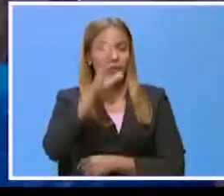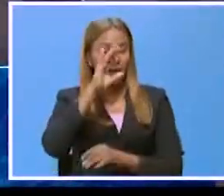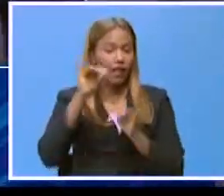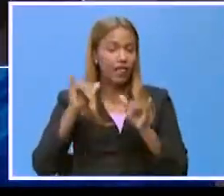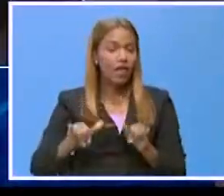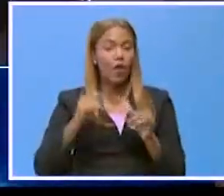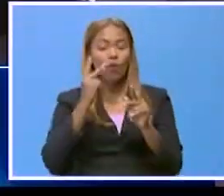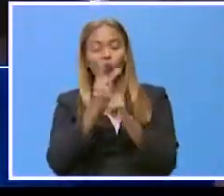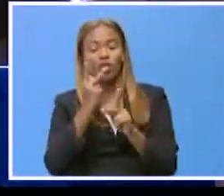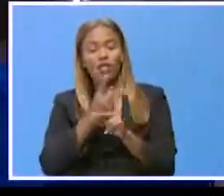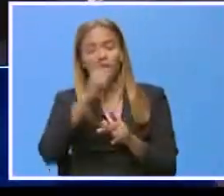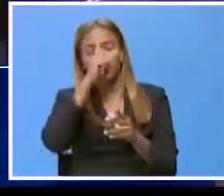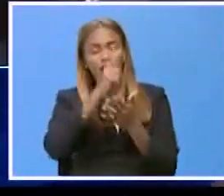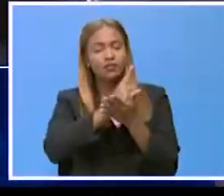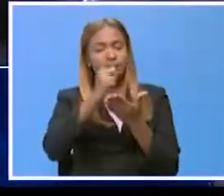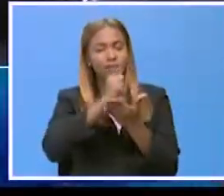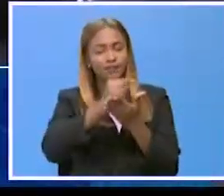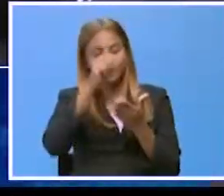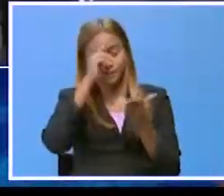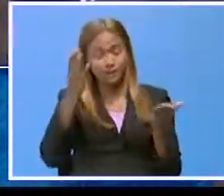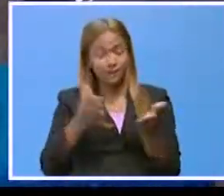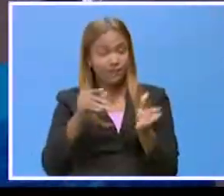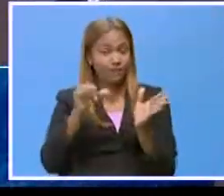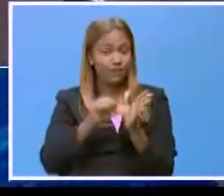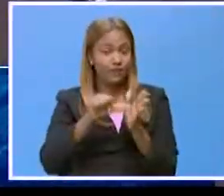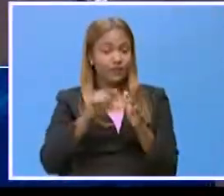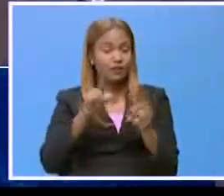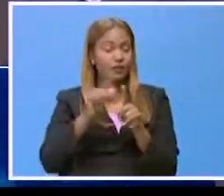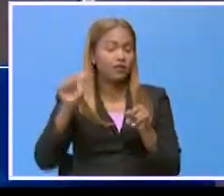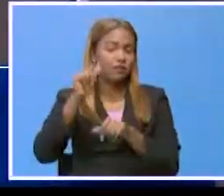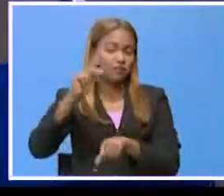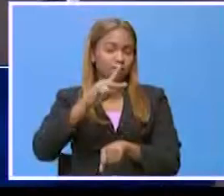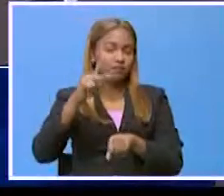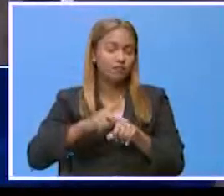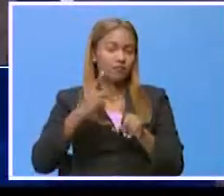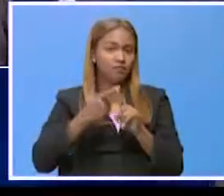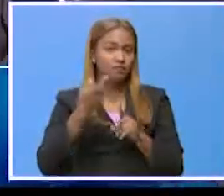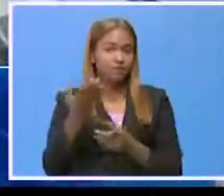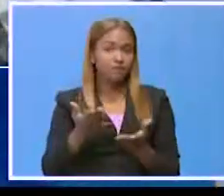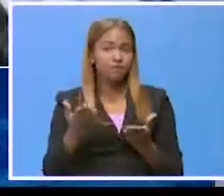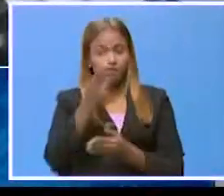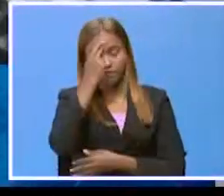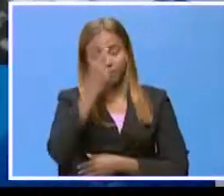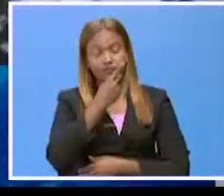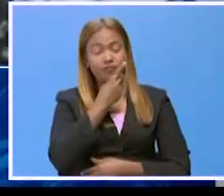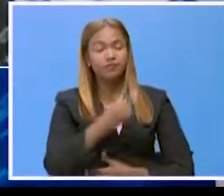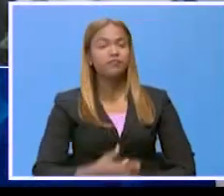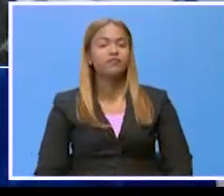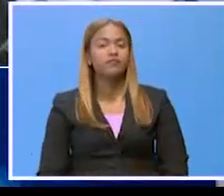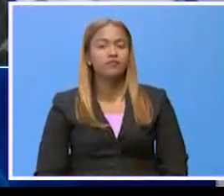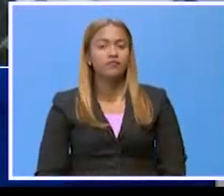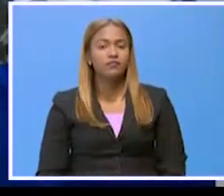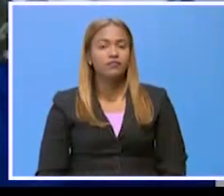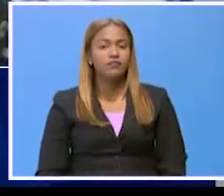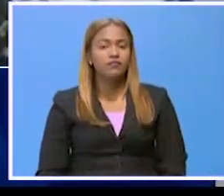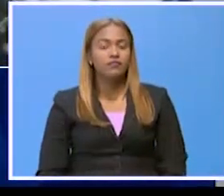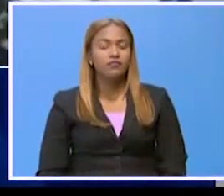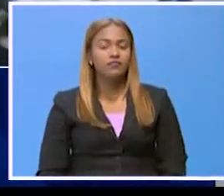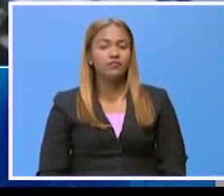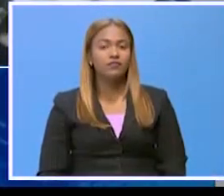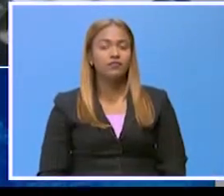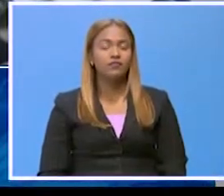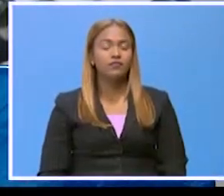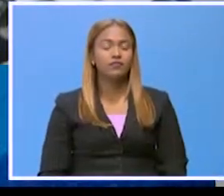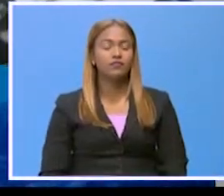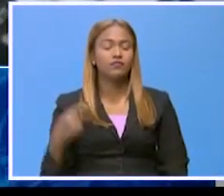patrullando durante la semana santa en la capital y otras provincias del interior del país estamos fortaleciendo todos los